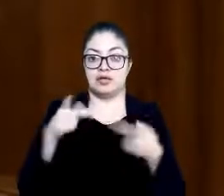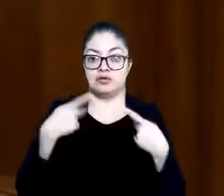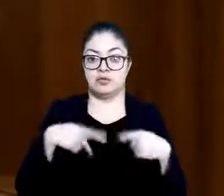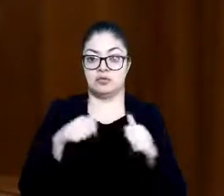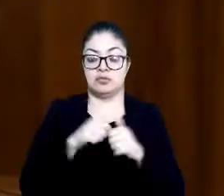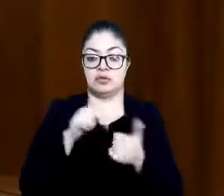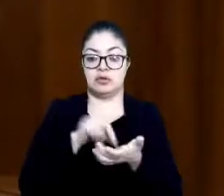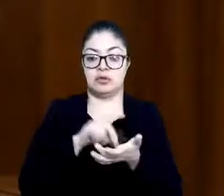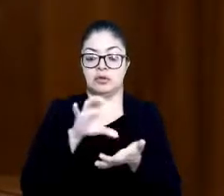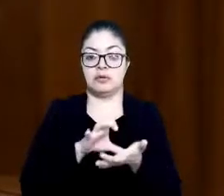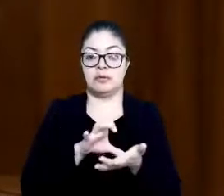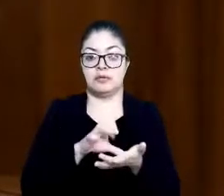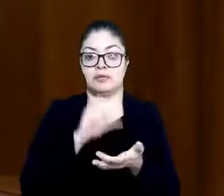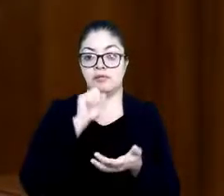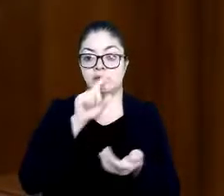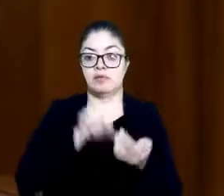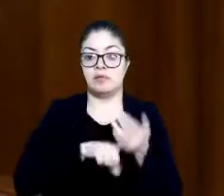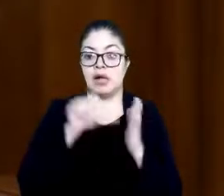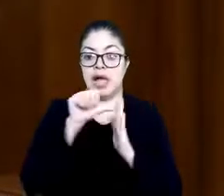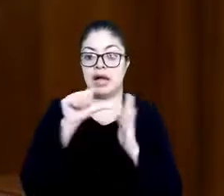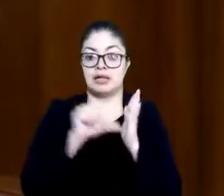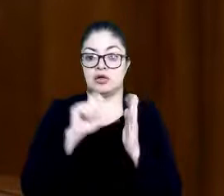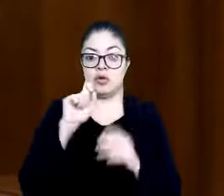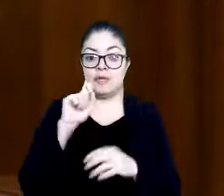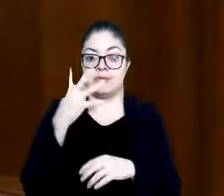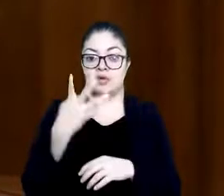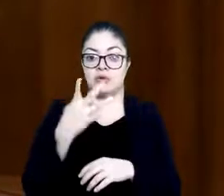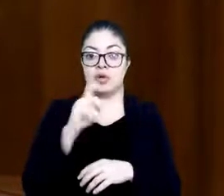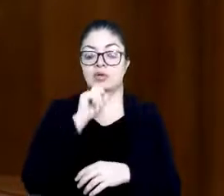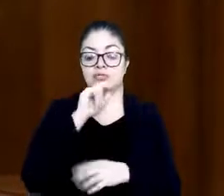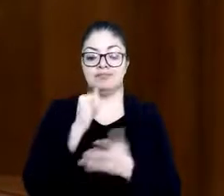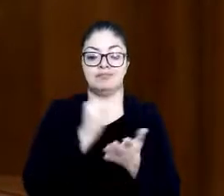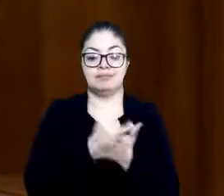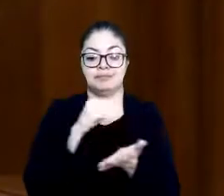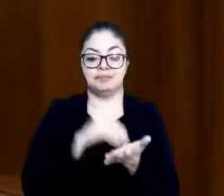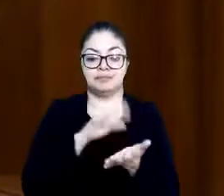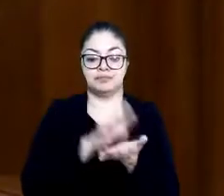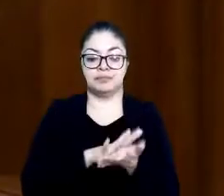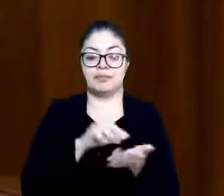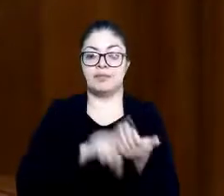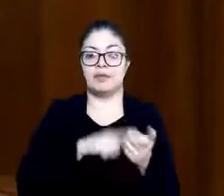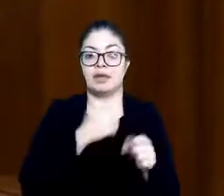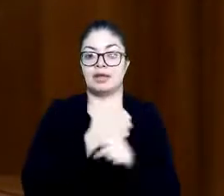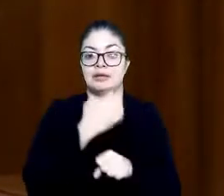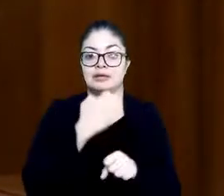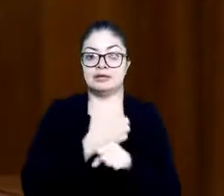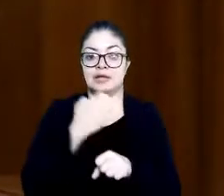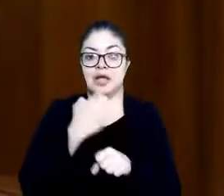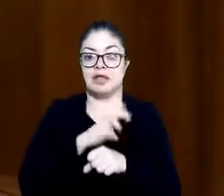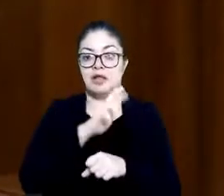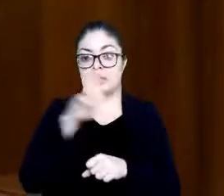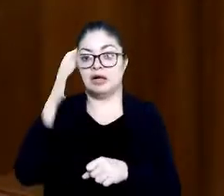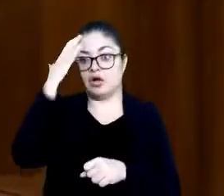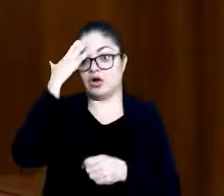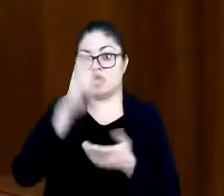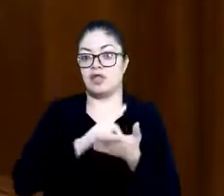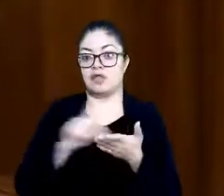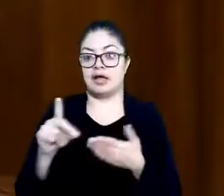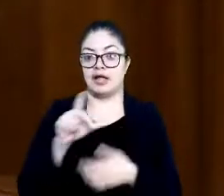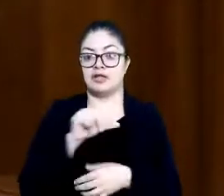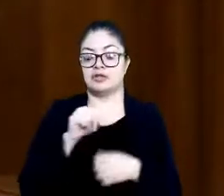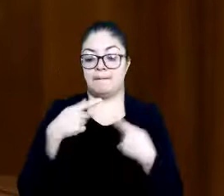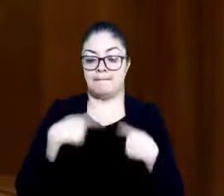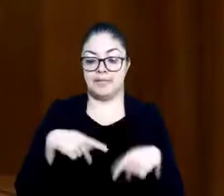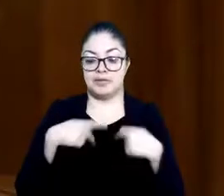Discapacidad, toma forma en su artículo 24 al establecer que los Estados reconocen el derecho de las personas